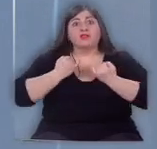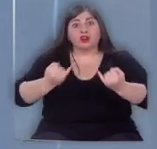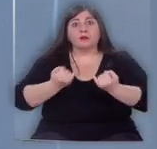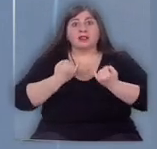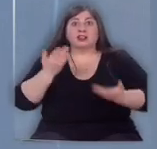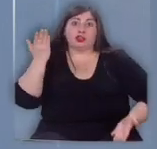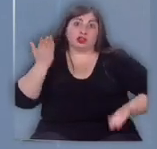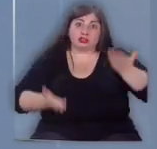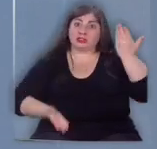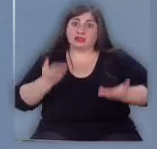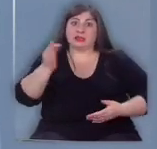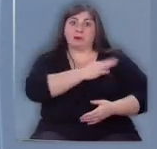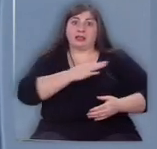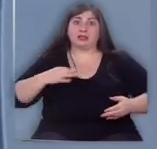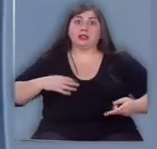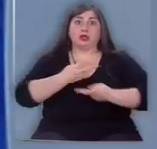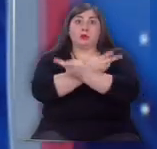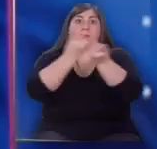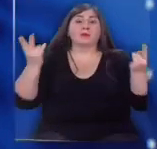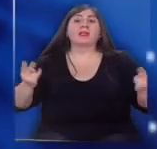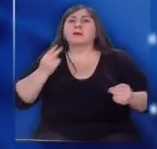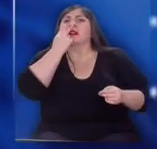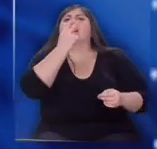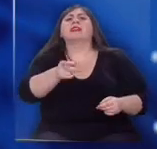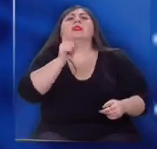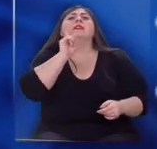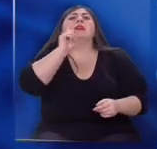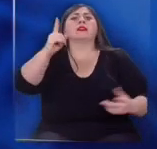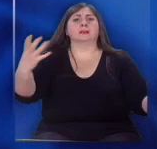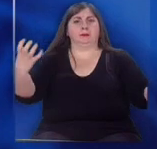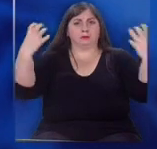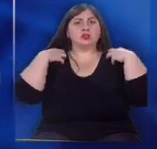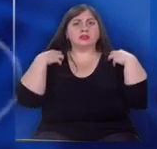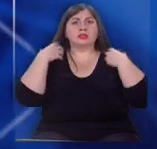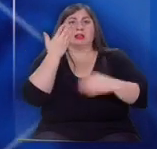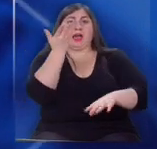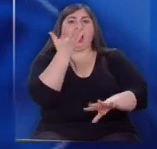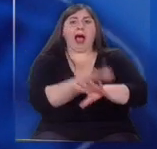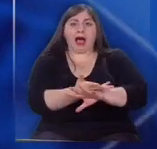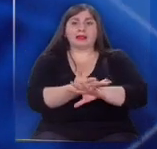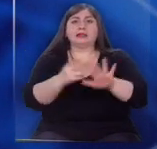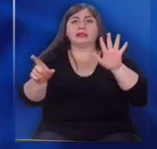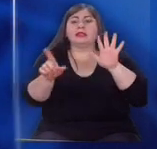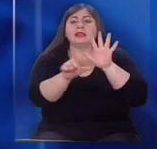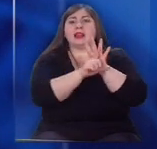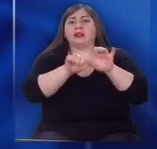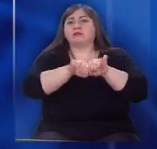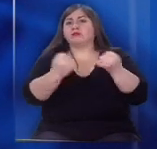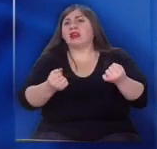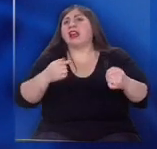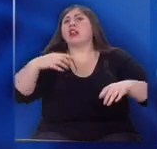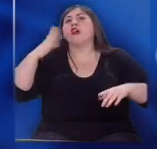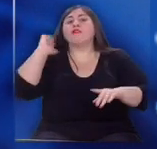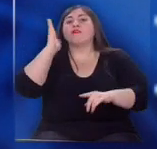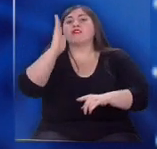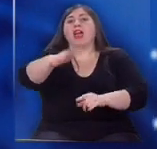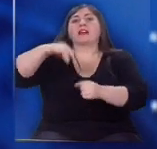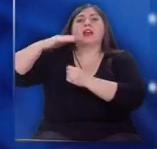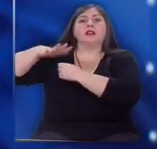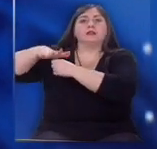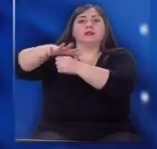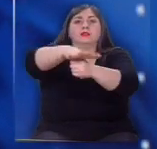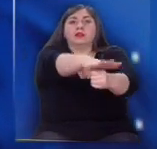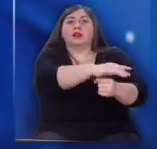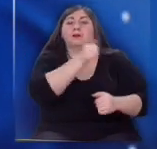si usted quiere, ¿no? El Ministerio Público abrió una investigación para dilucidar las responsabilidades y si hay delito o no en los viajes de algunas aeronaves, estamos hablando de